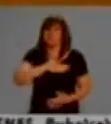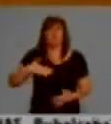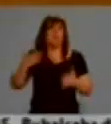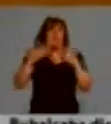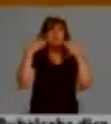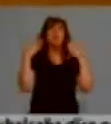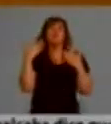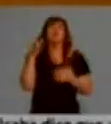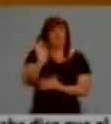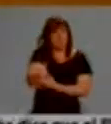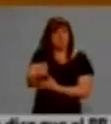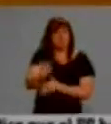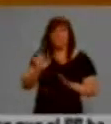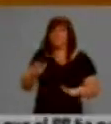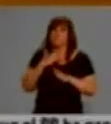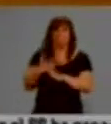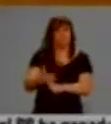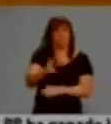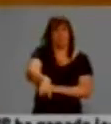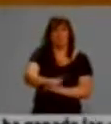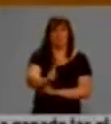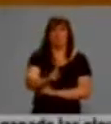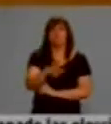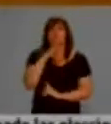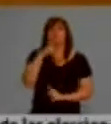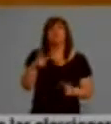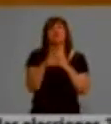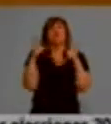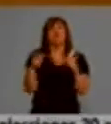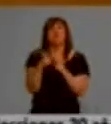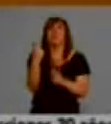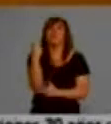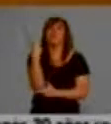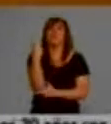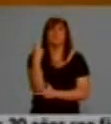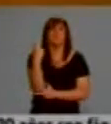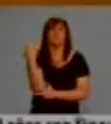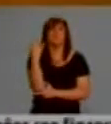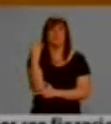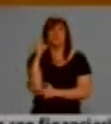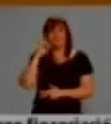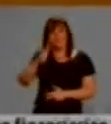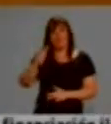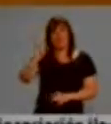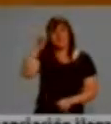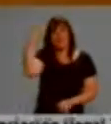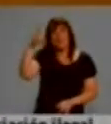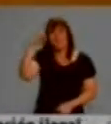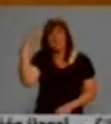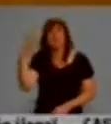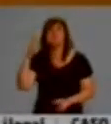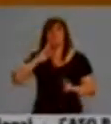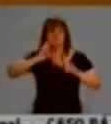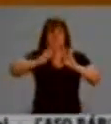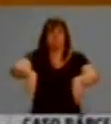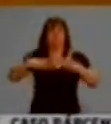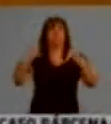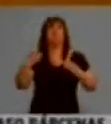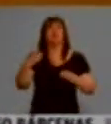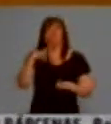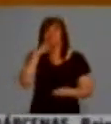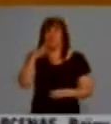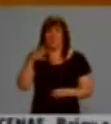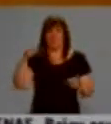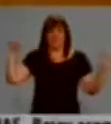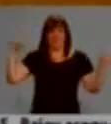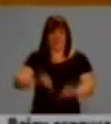cierto, pero es insuficiente. La sociedad necesita ver iniciativas de regeneración que permitan superar